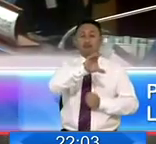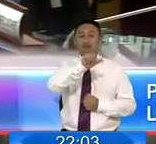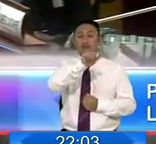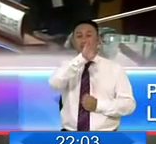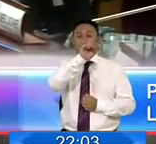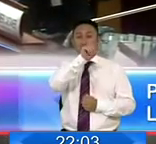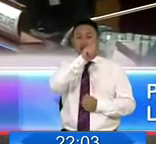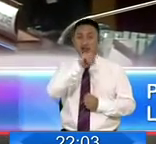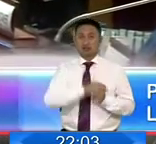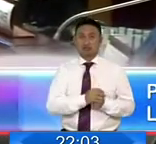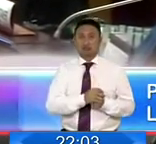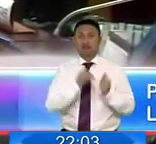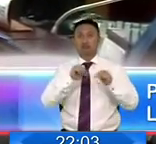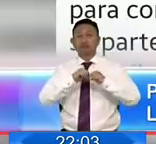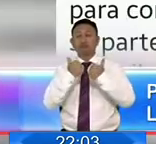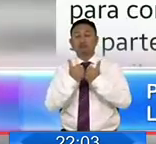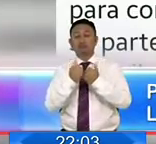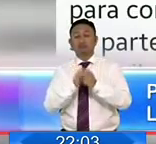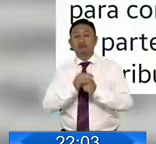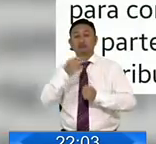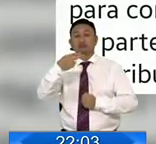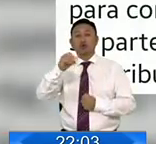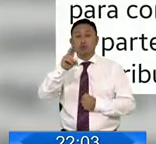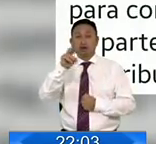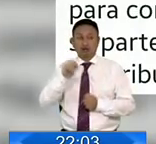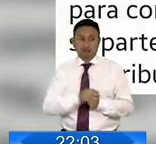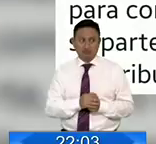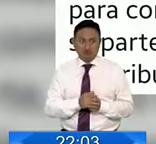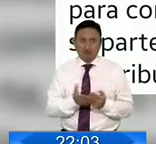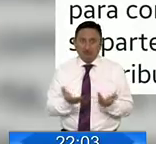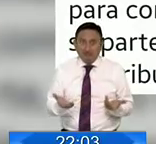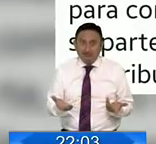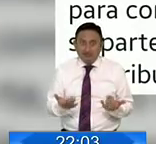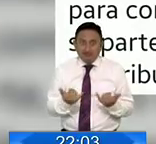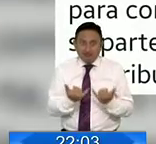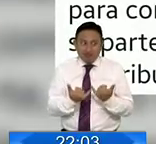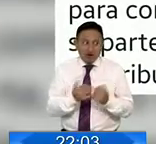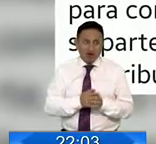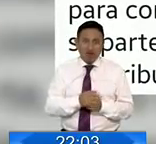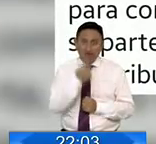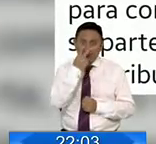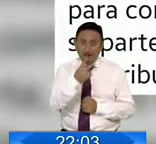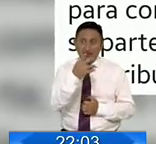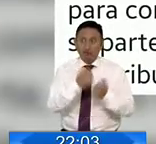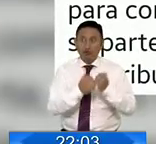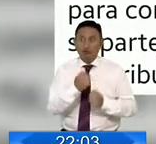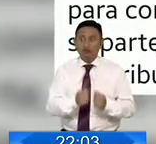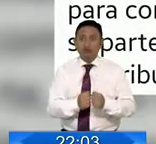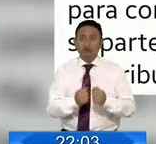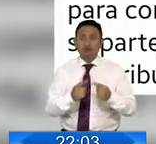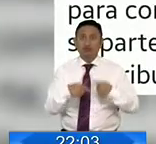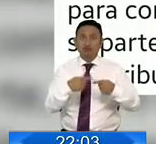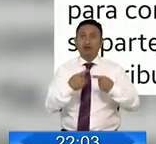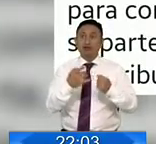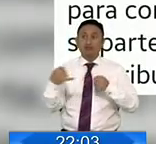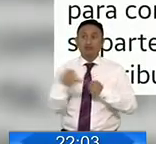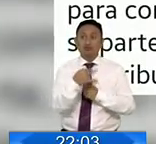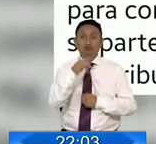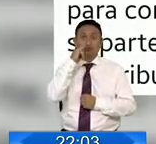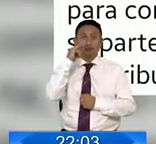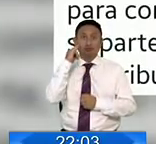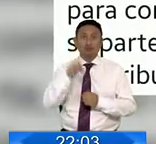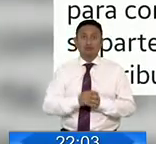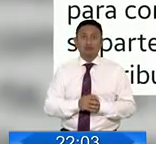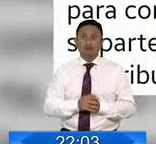y el asambleísta Homero Castañer. Terrible que ante una realidad tan visible y cotidiana de violación a nuestros niños,